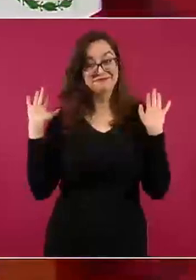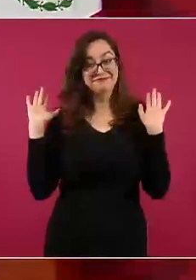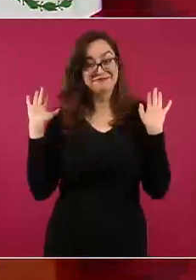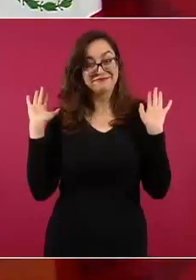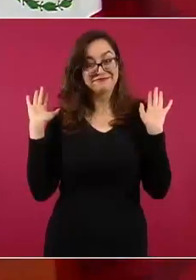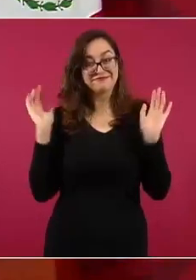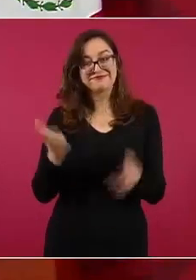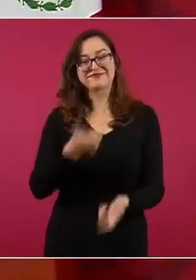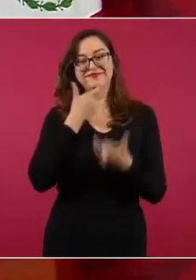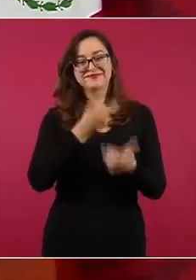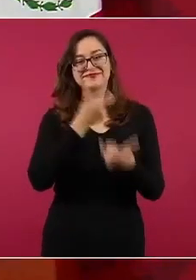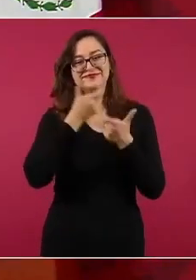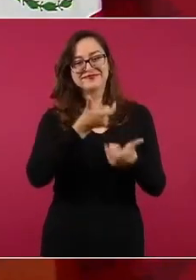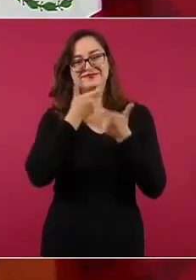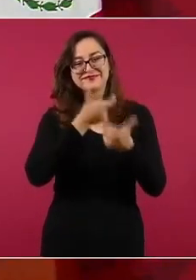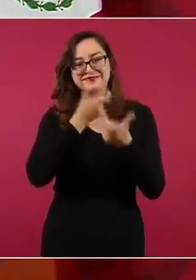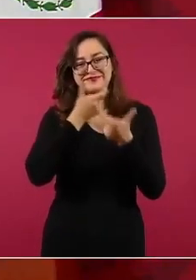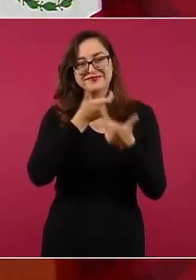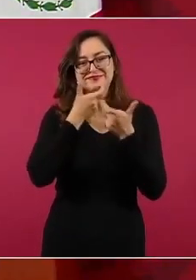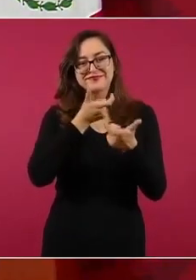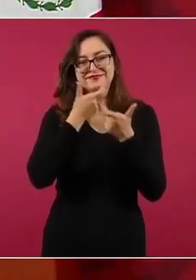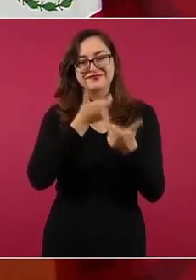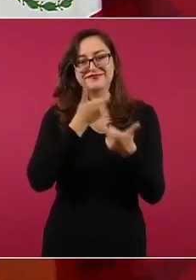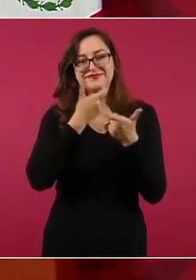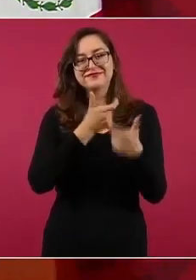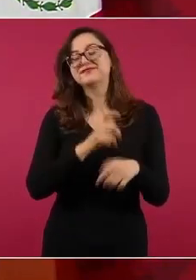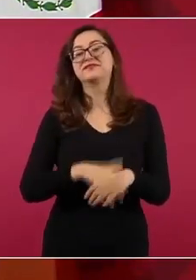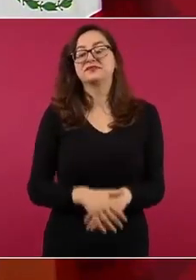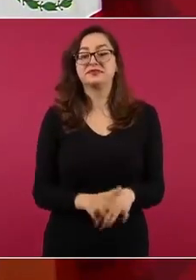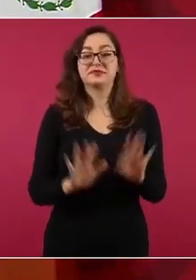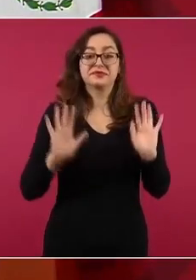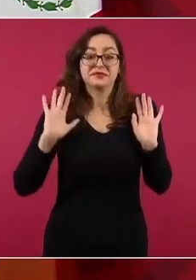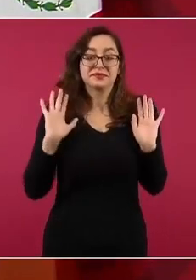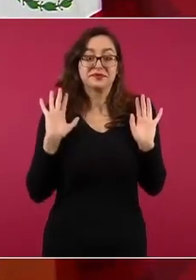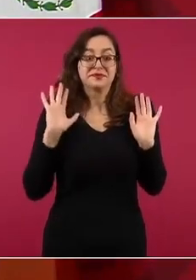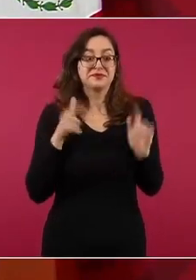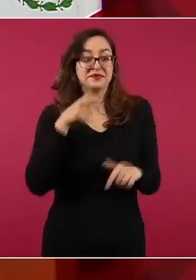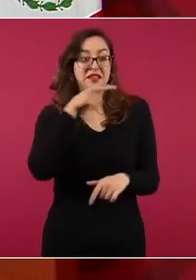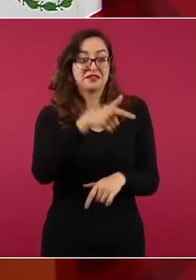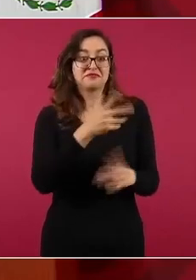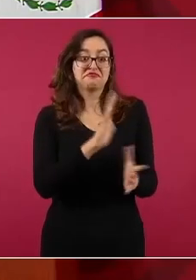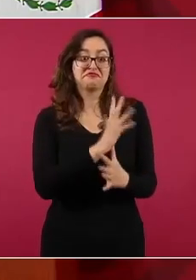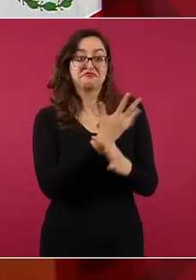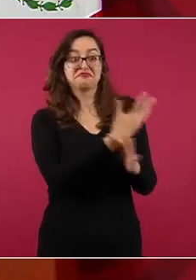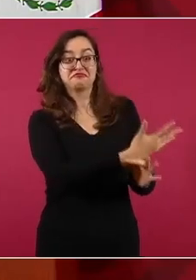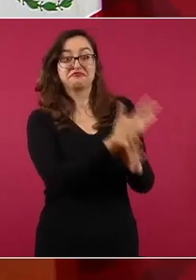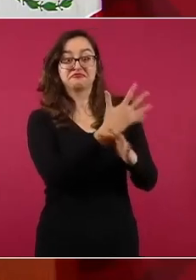Tómenla, es lo que aparece de dominio público. No,